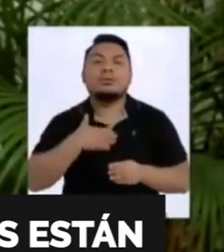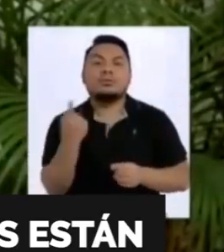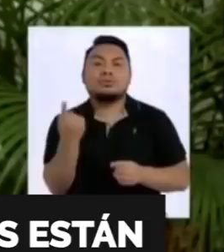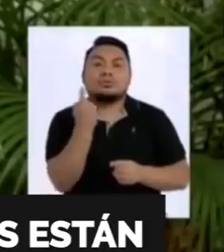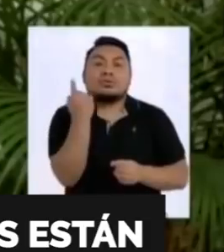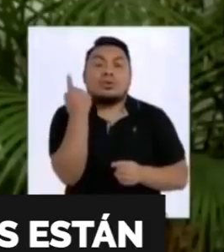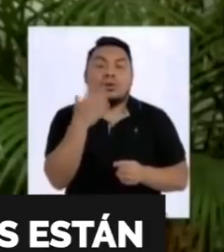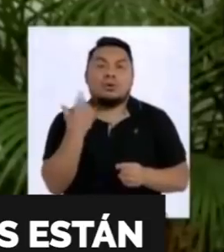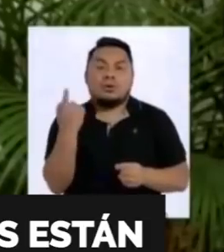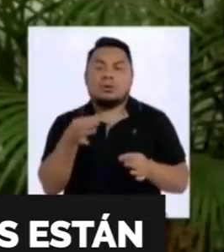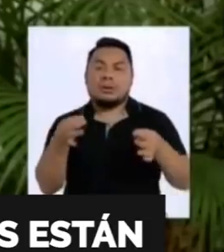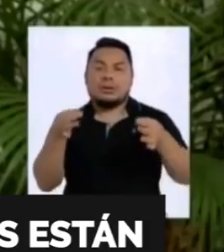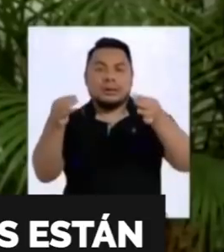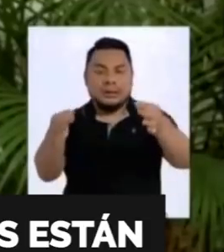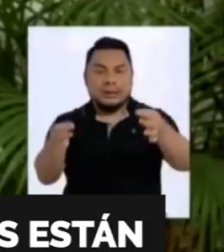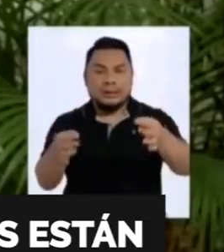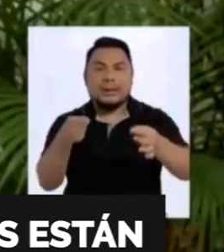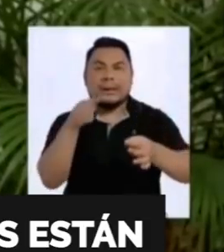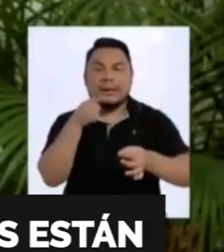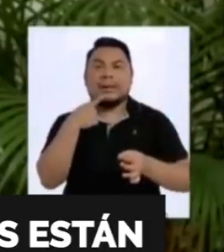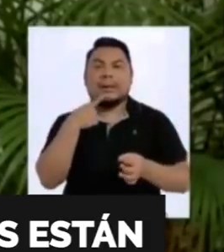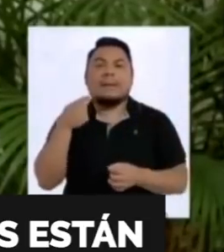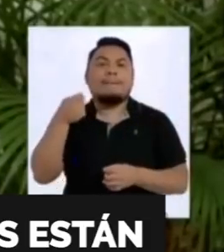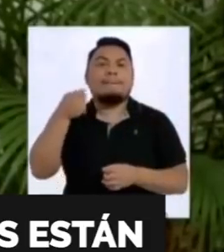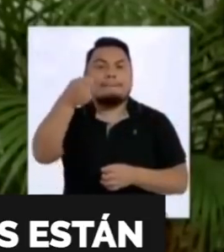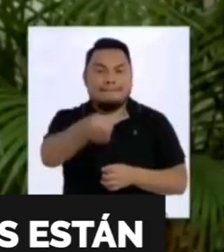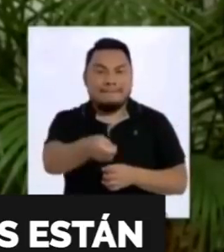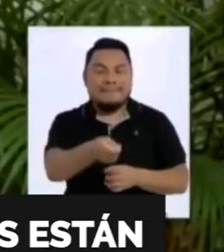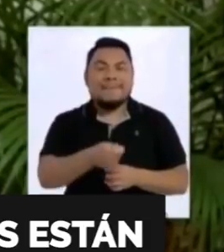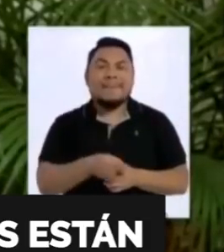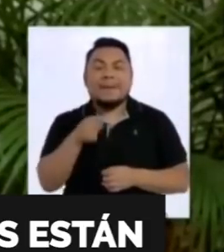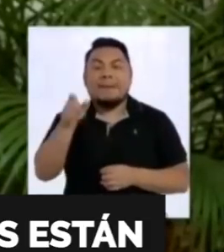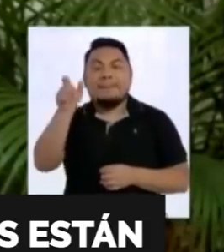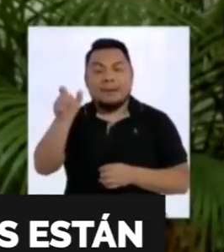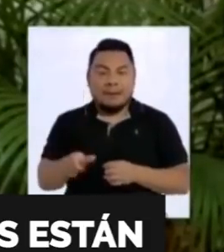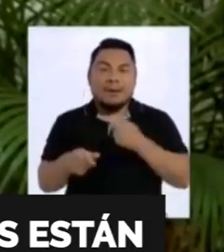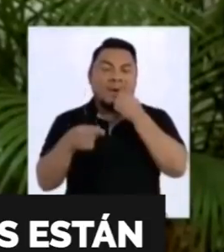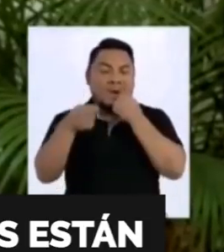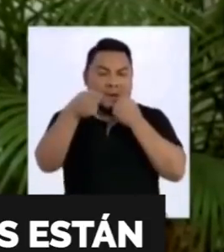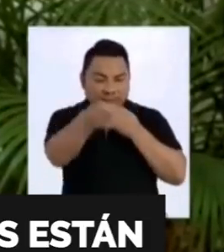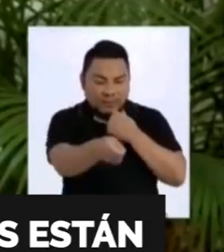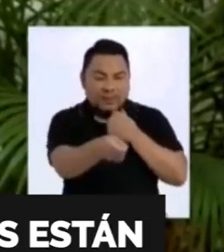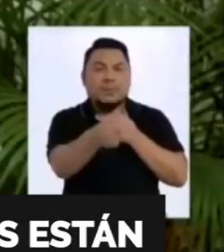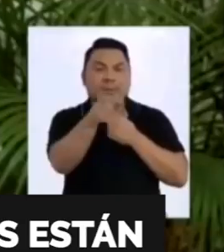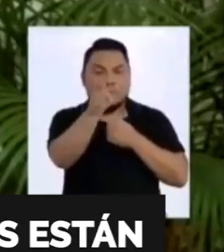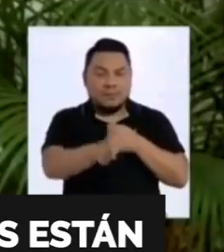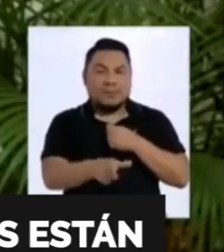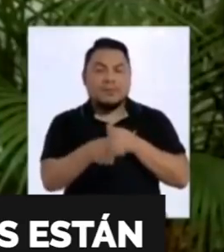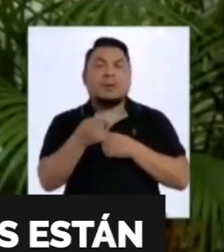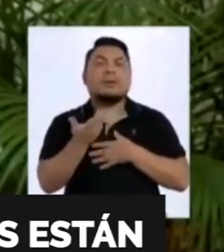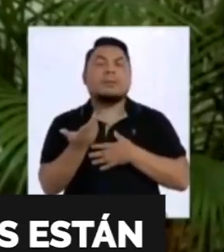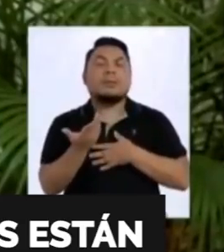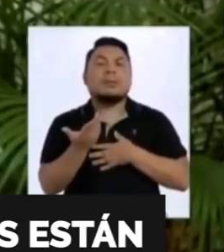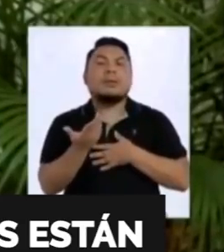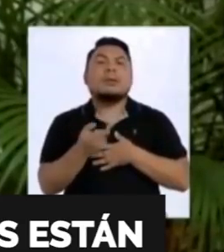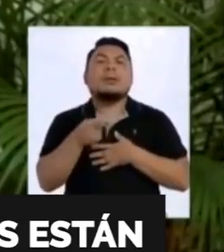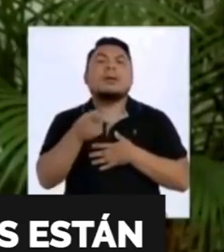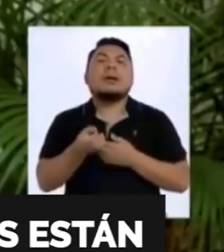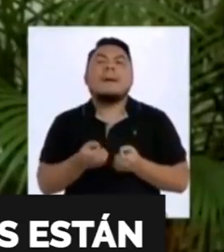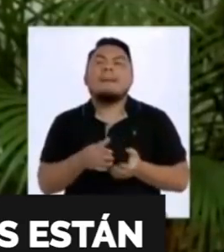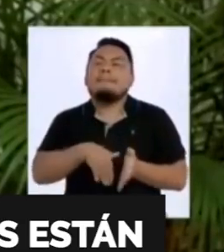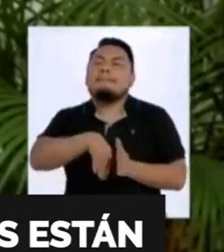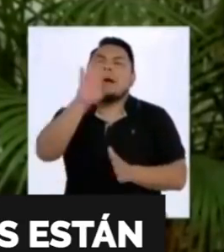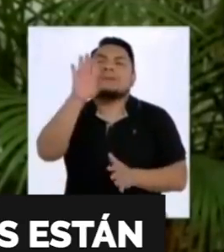y se ha elegido a las mujeres para que reciban el bono. Las personas autorizadas para recibir el bono en la mayor cantidad de hogares